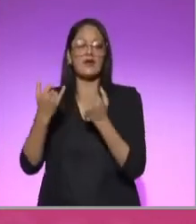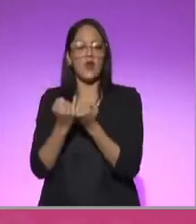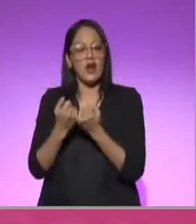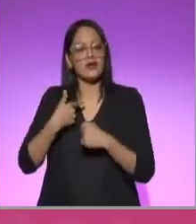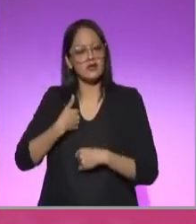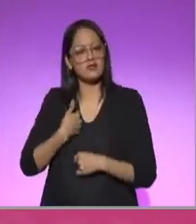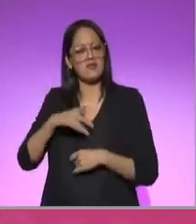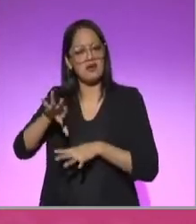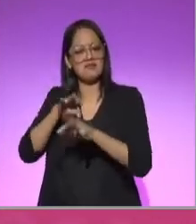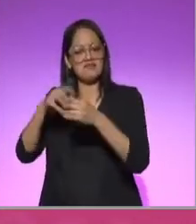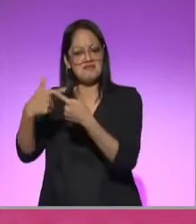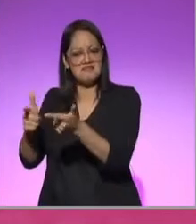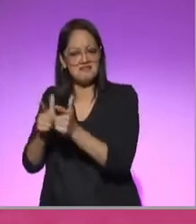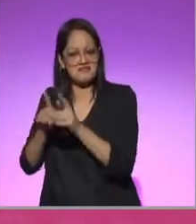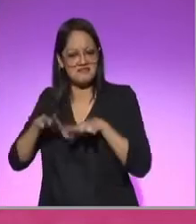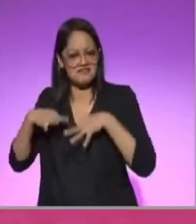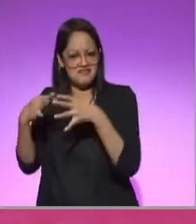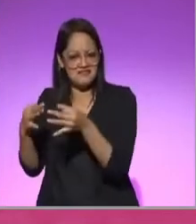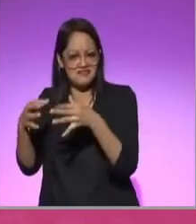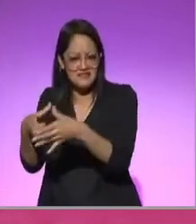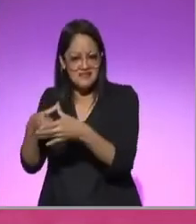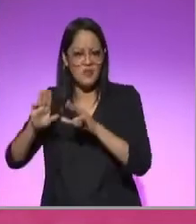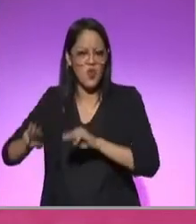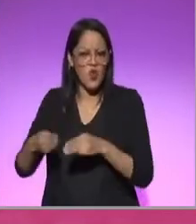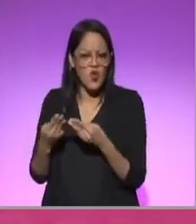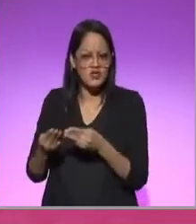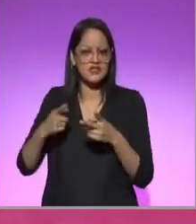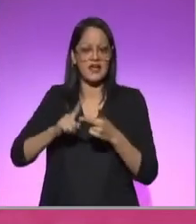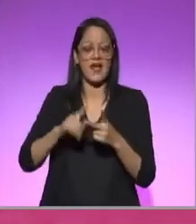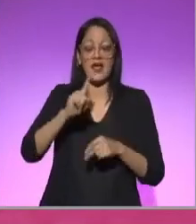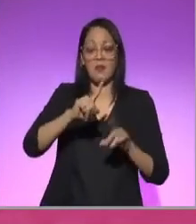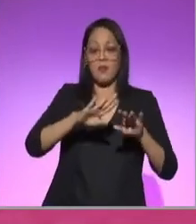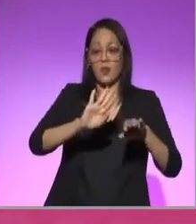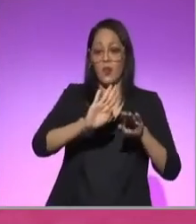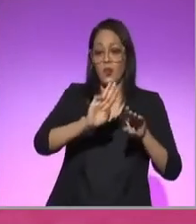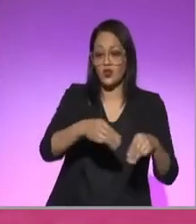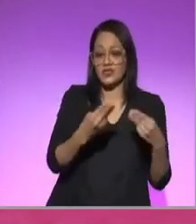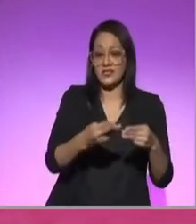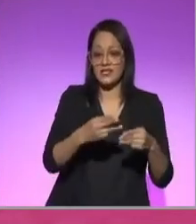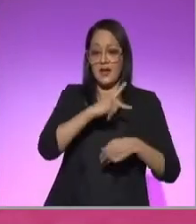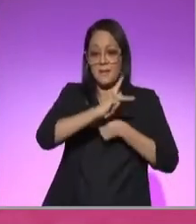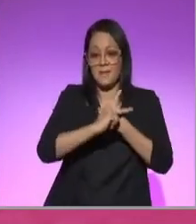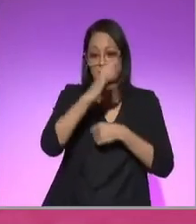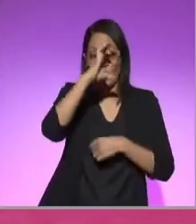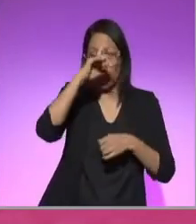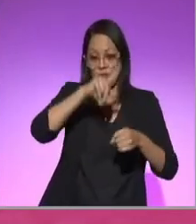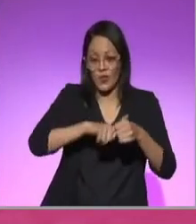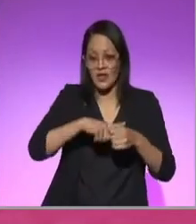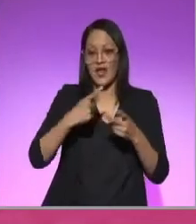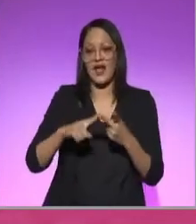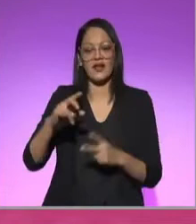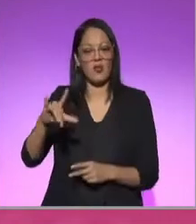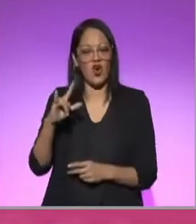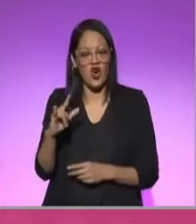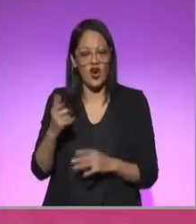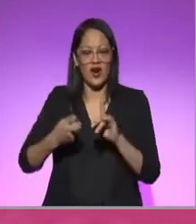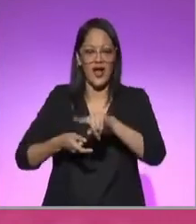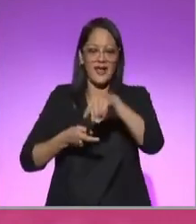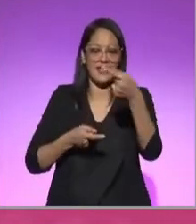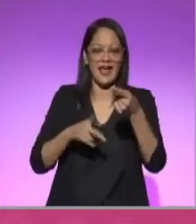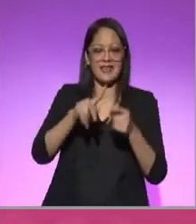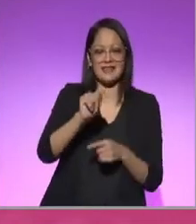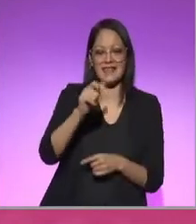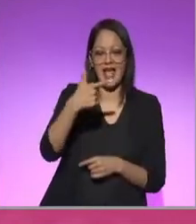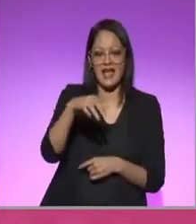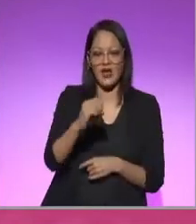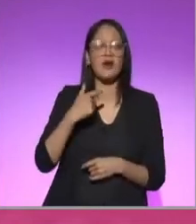de agrupaciones, tanto de música ligera como folclórica, como de rock, como de, en fin, toco tango, he trabajado mucho en la